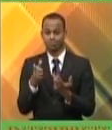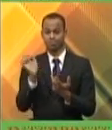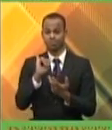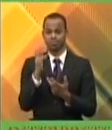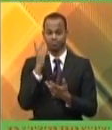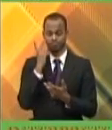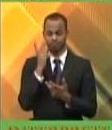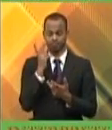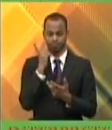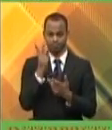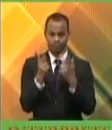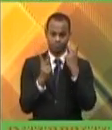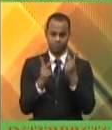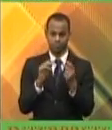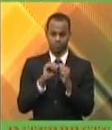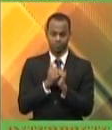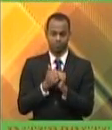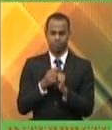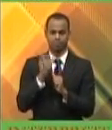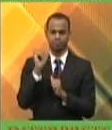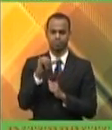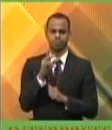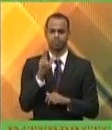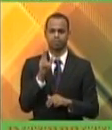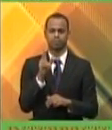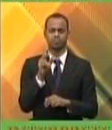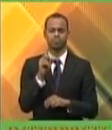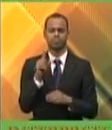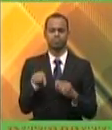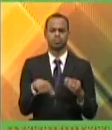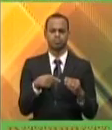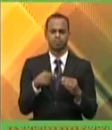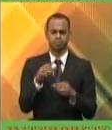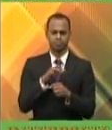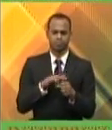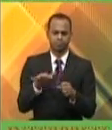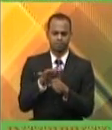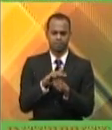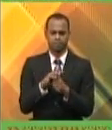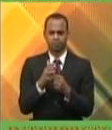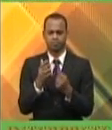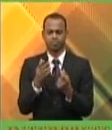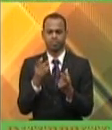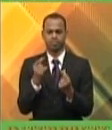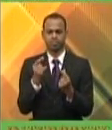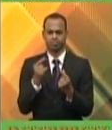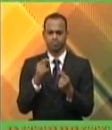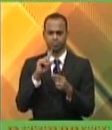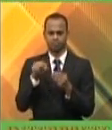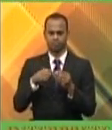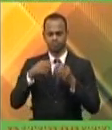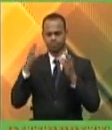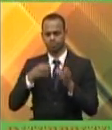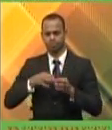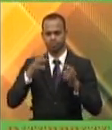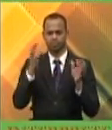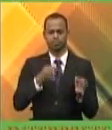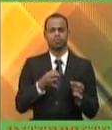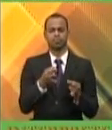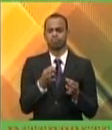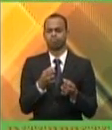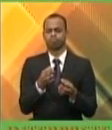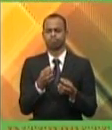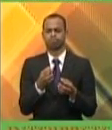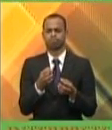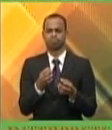cómo se pueden incorporar es a esa perspectiva un área tan técnica hablando de medidas y hablando de